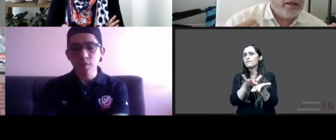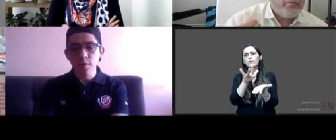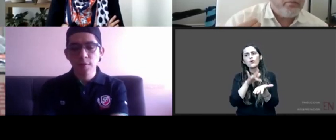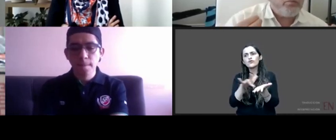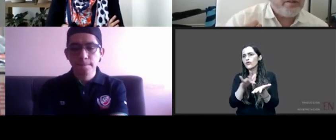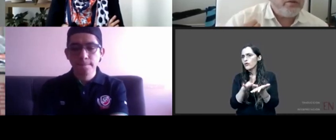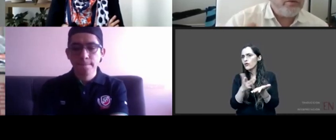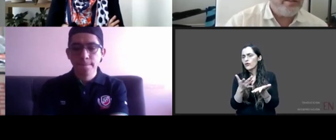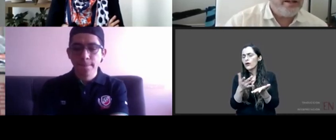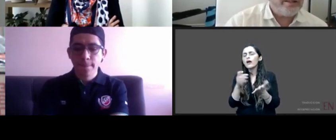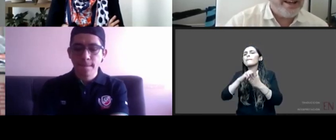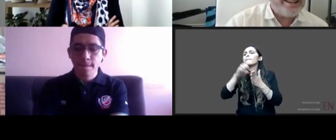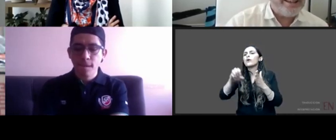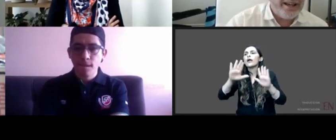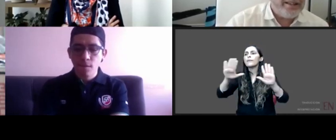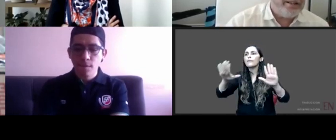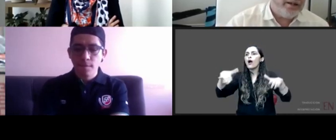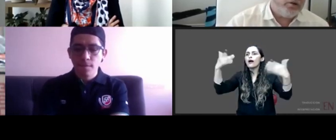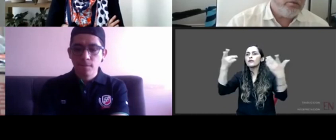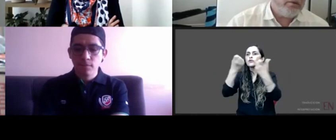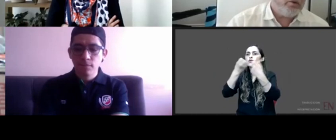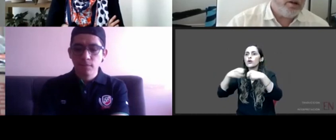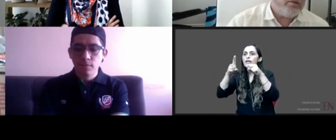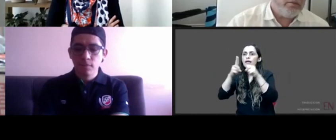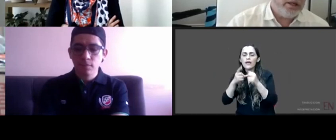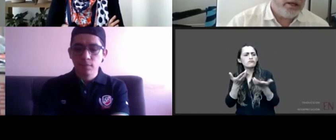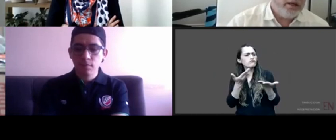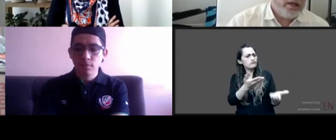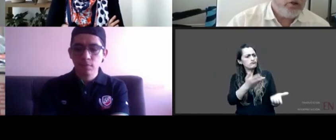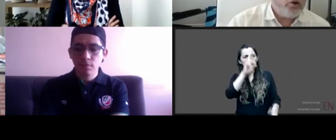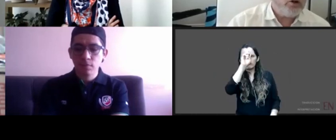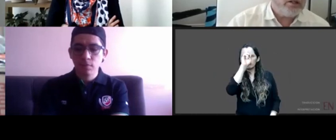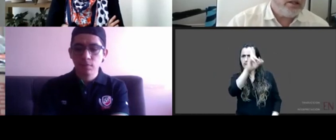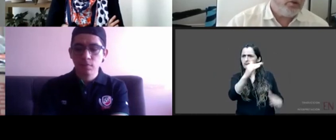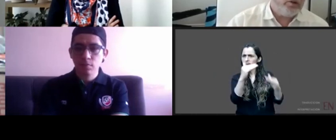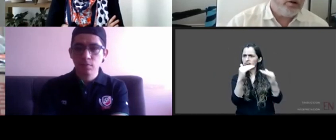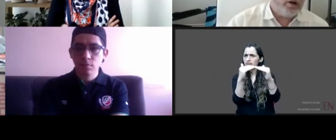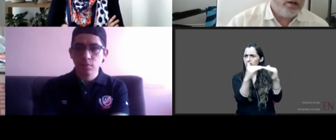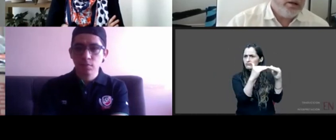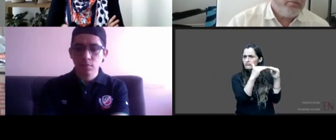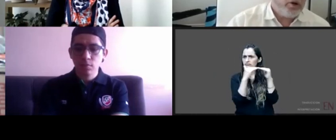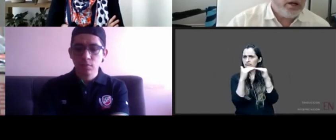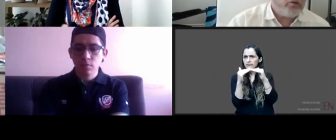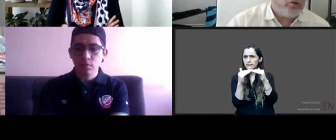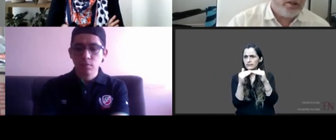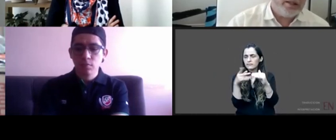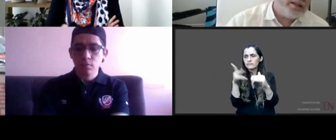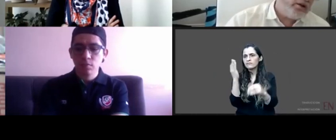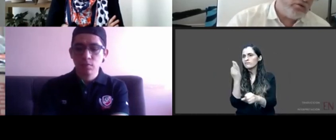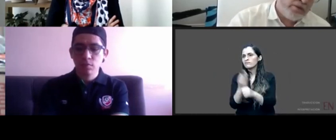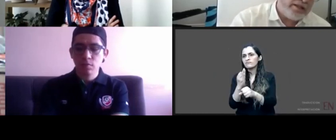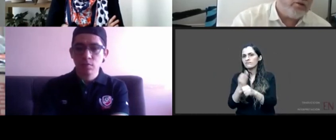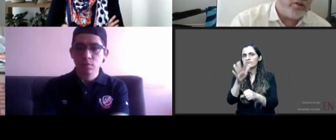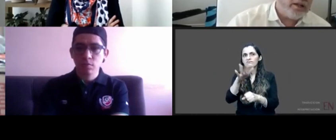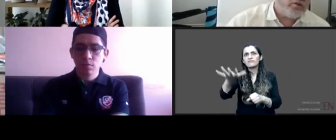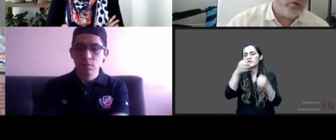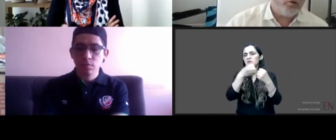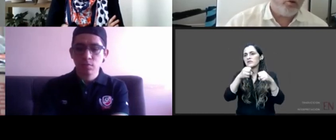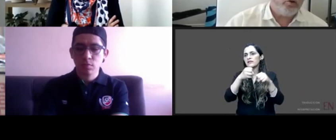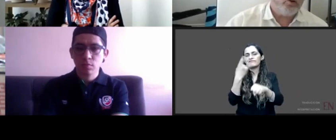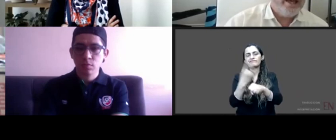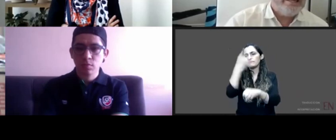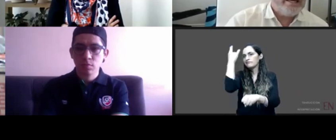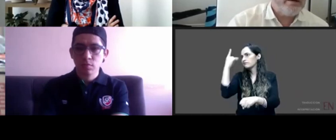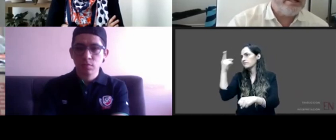sociedad propicie una cierta equidad entre los miembros de la familia. Y no lo que tenemos ahora, porque la sociedad y los médicos, en el caso